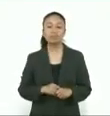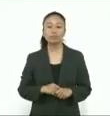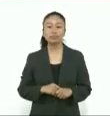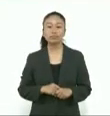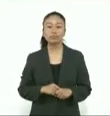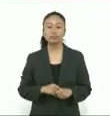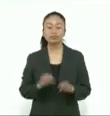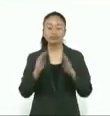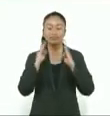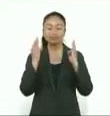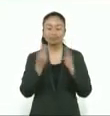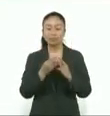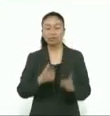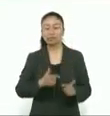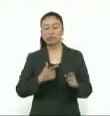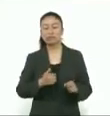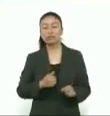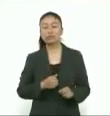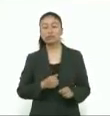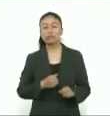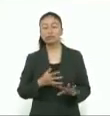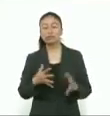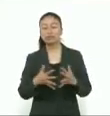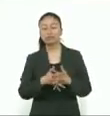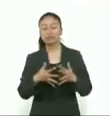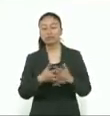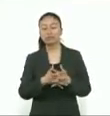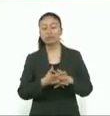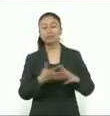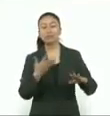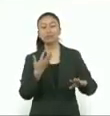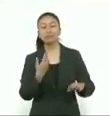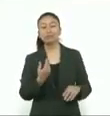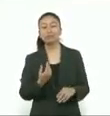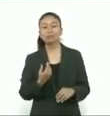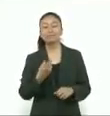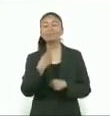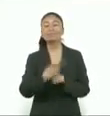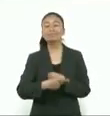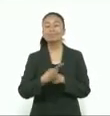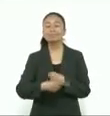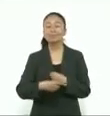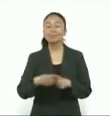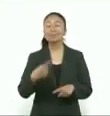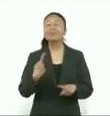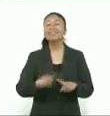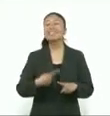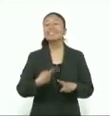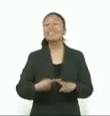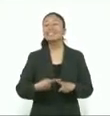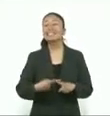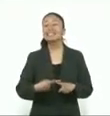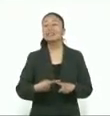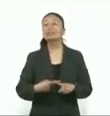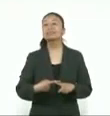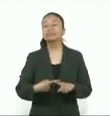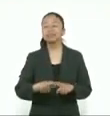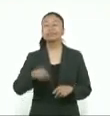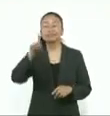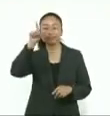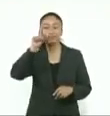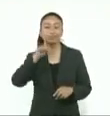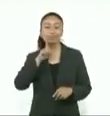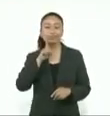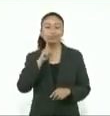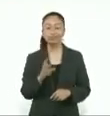el narco, ¿a quién dañó principalmente? A las mujeres. Los 30 años